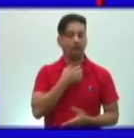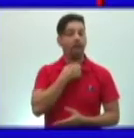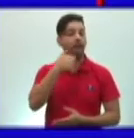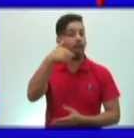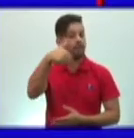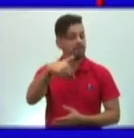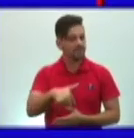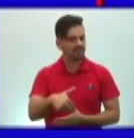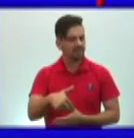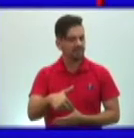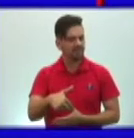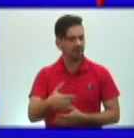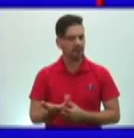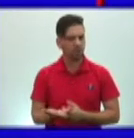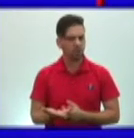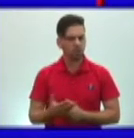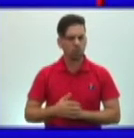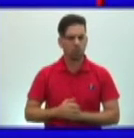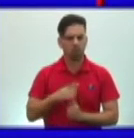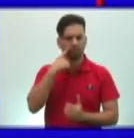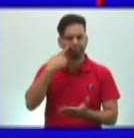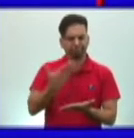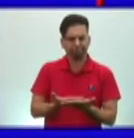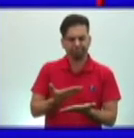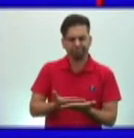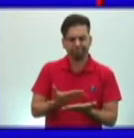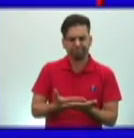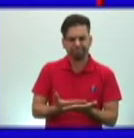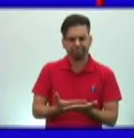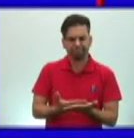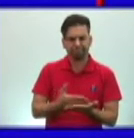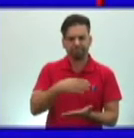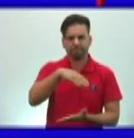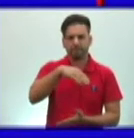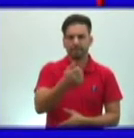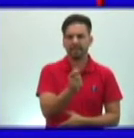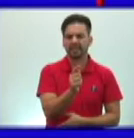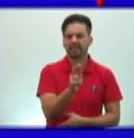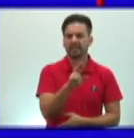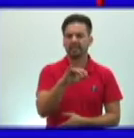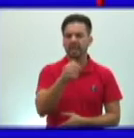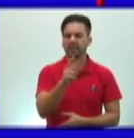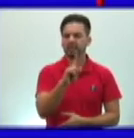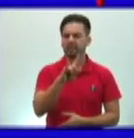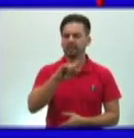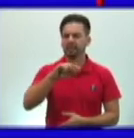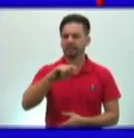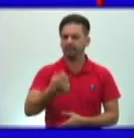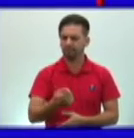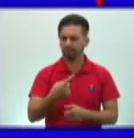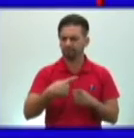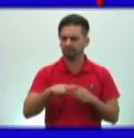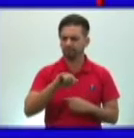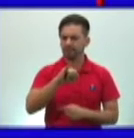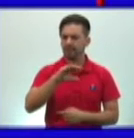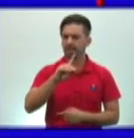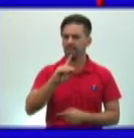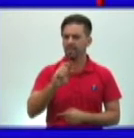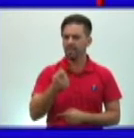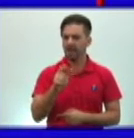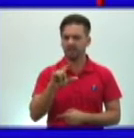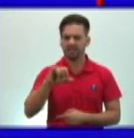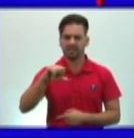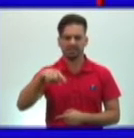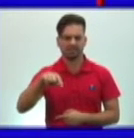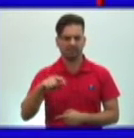las manifestaciones materialistas e idealistas que tienen lugar en diferentes procesos del mundo actual y específicamente en